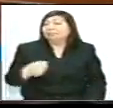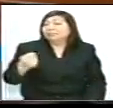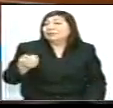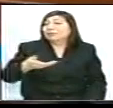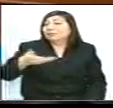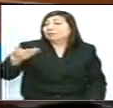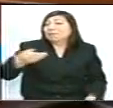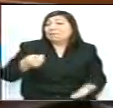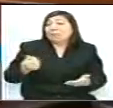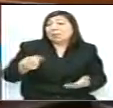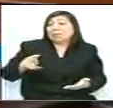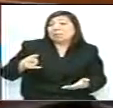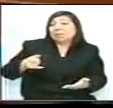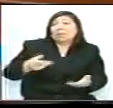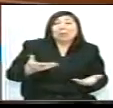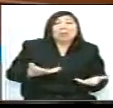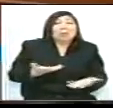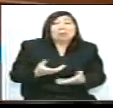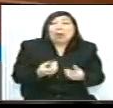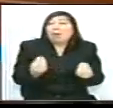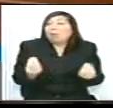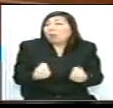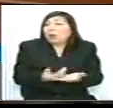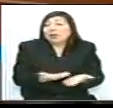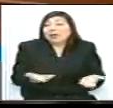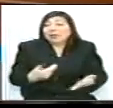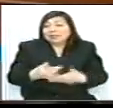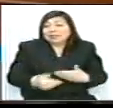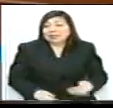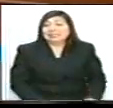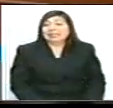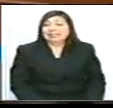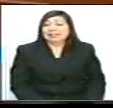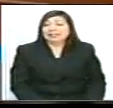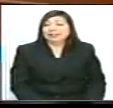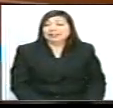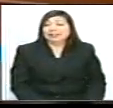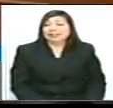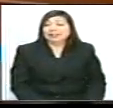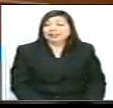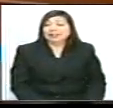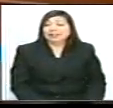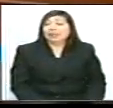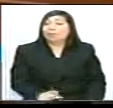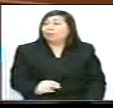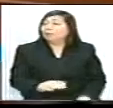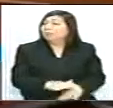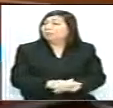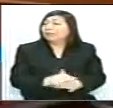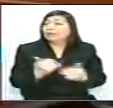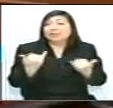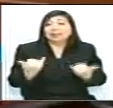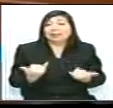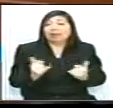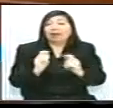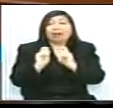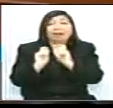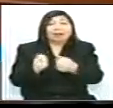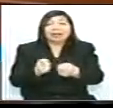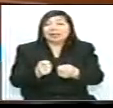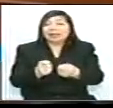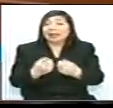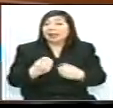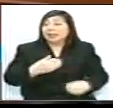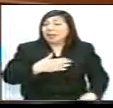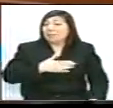que genera inflación y ya sabemos qué consecuencias genera. Por eso no se trata acá de regalar a